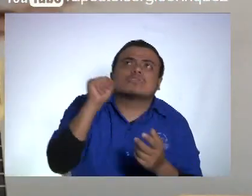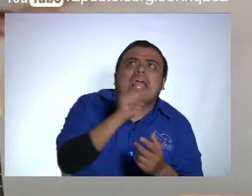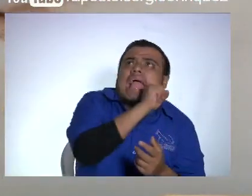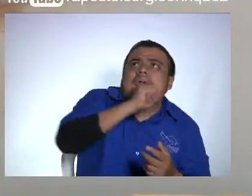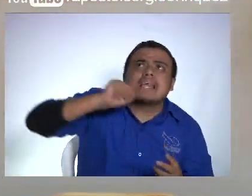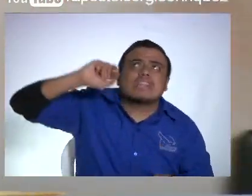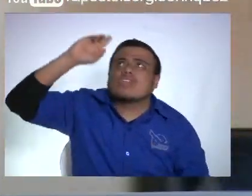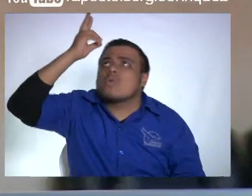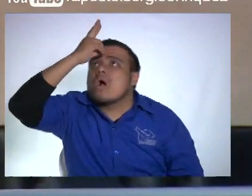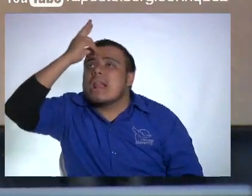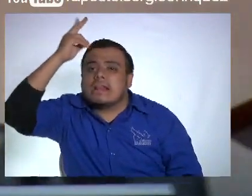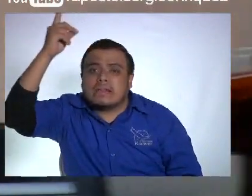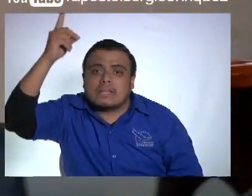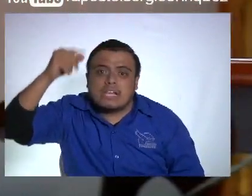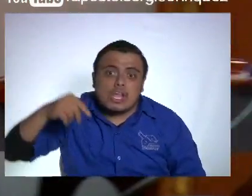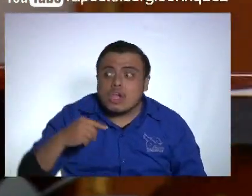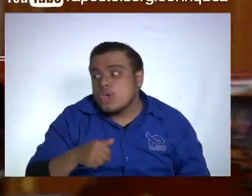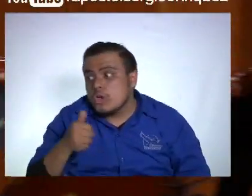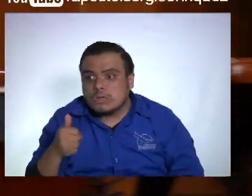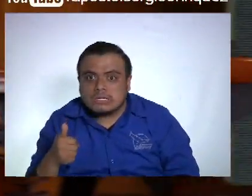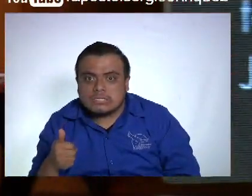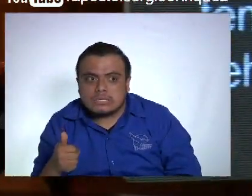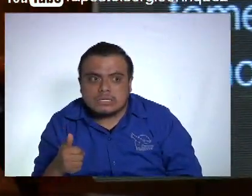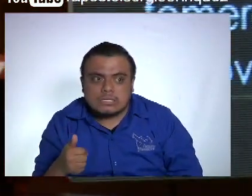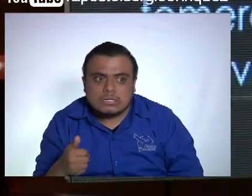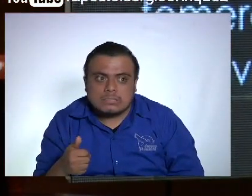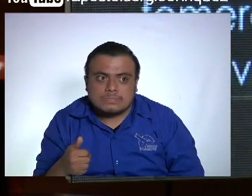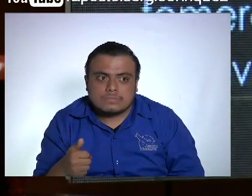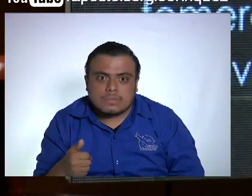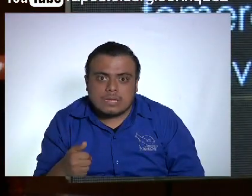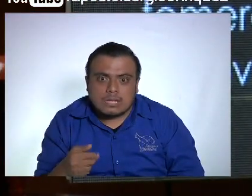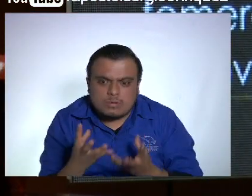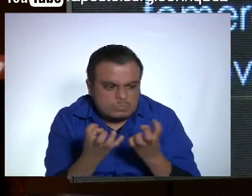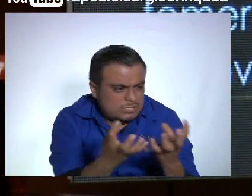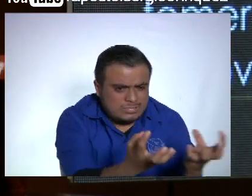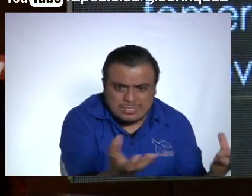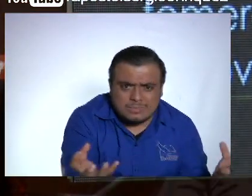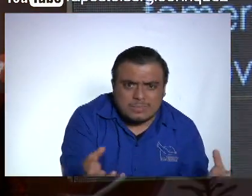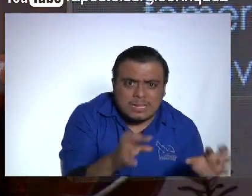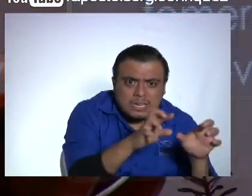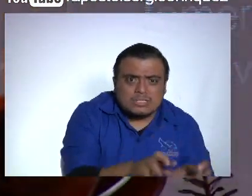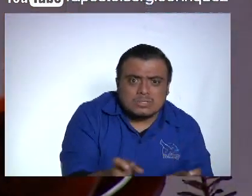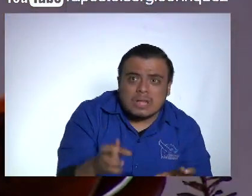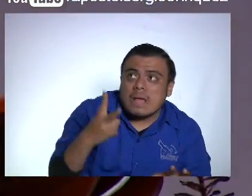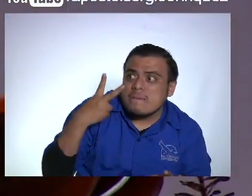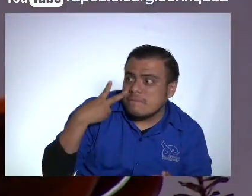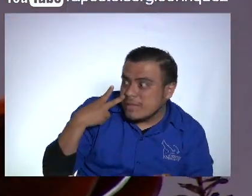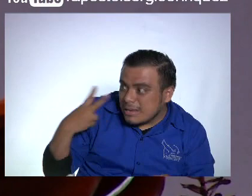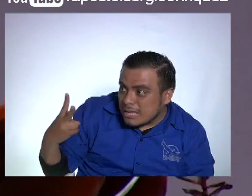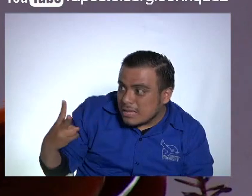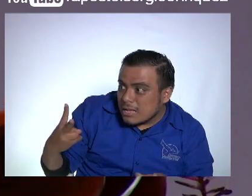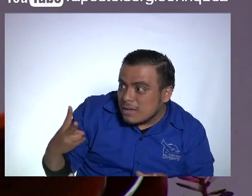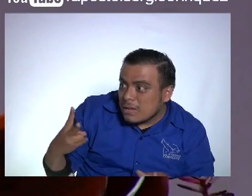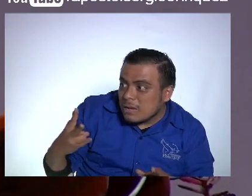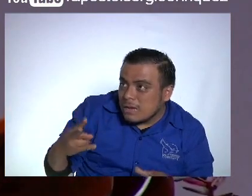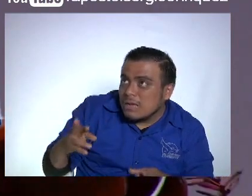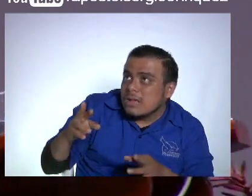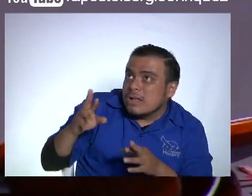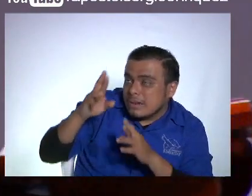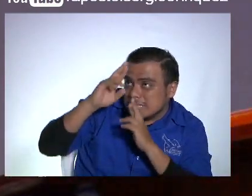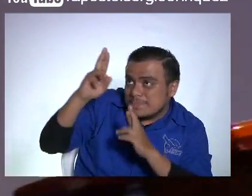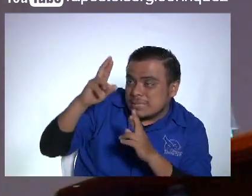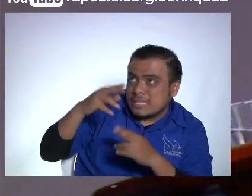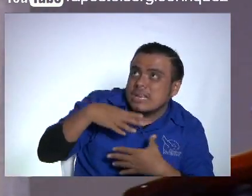Reyes y ellos van, ellos verán y temerán y